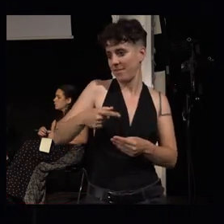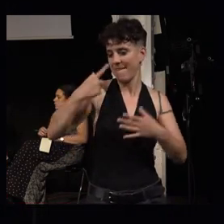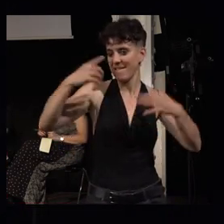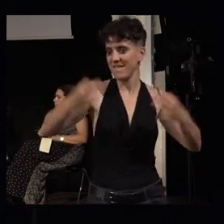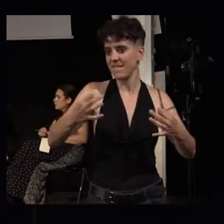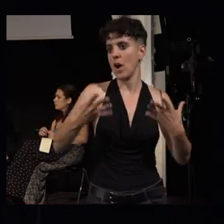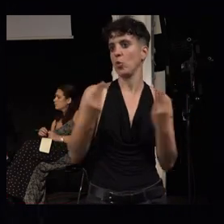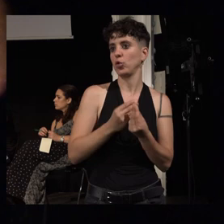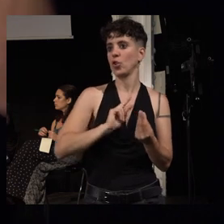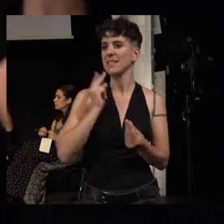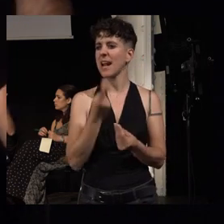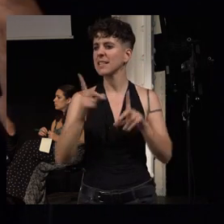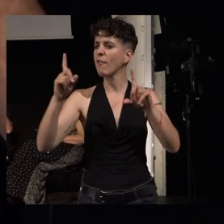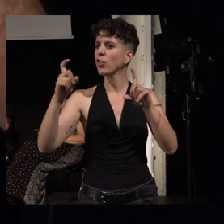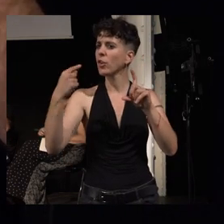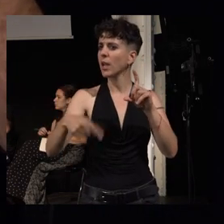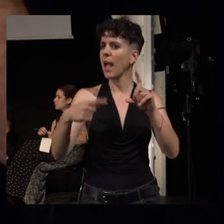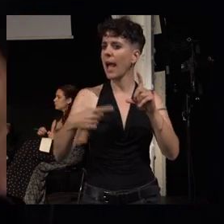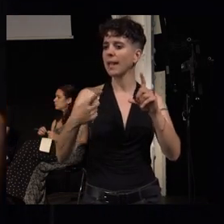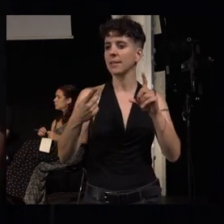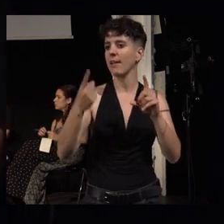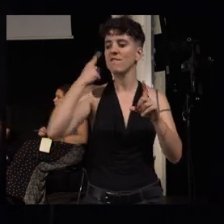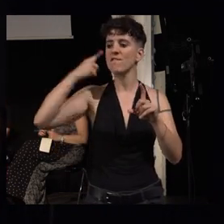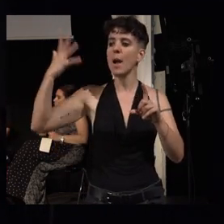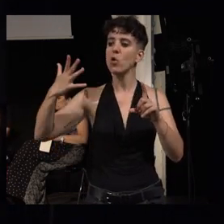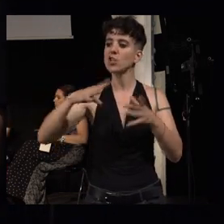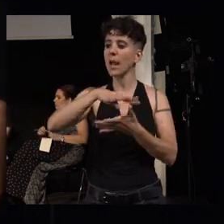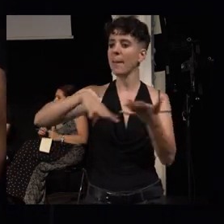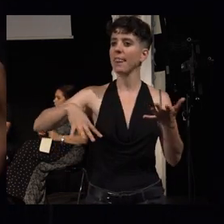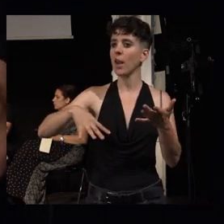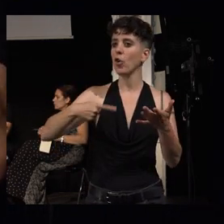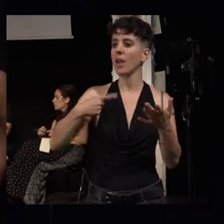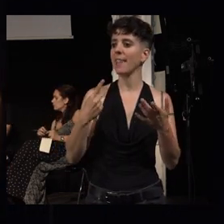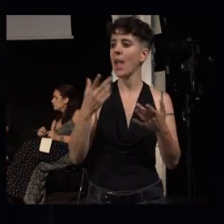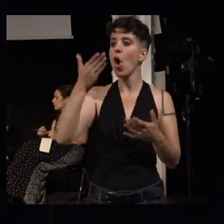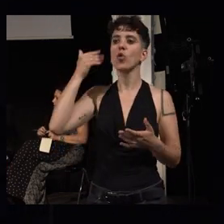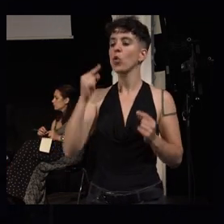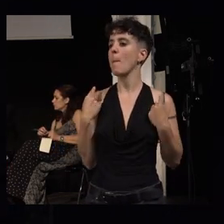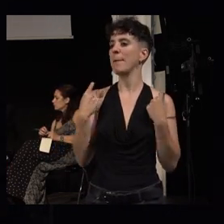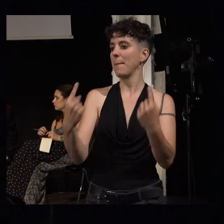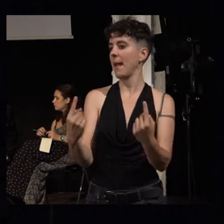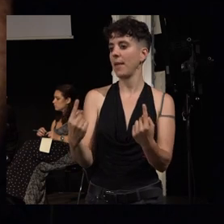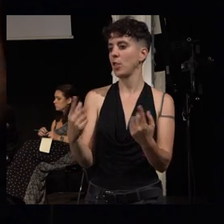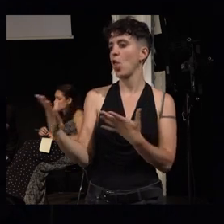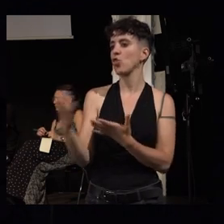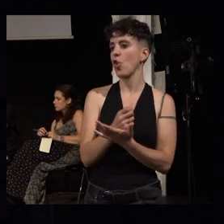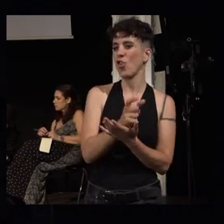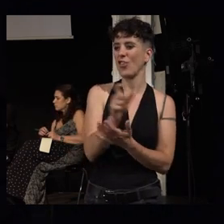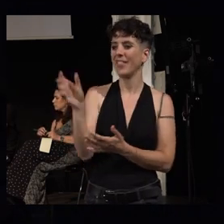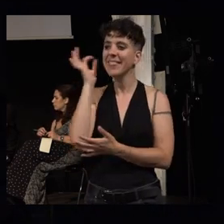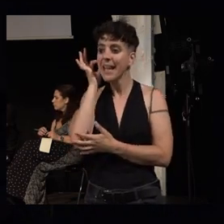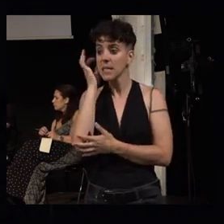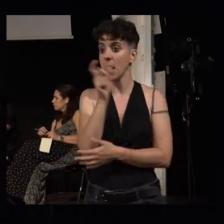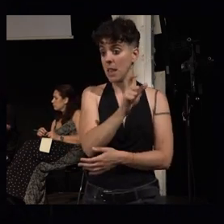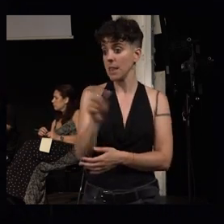las trans, tal. La foto que hay, esta mítica de Barcelona del primer orgullo, son todo tías trans,